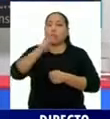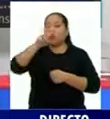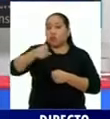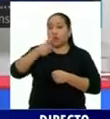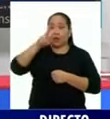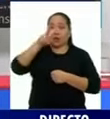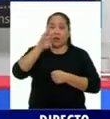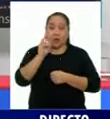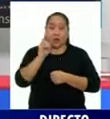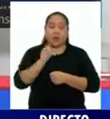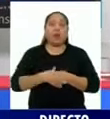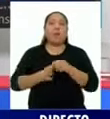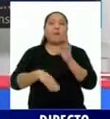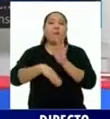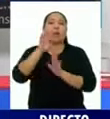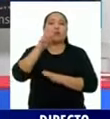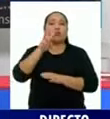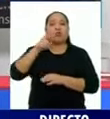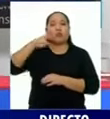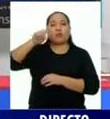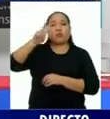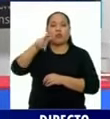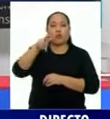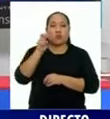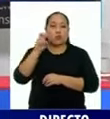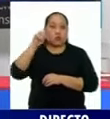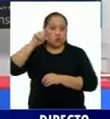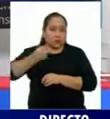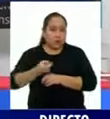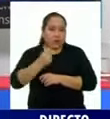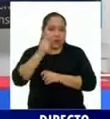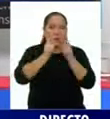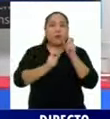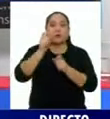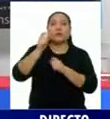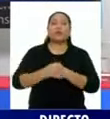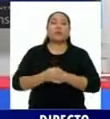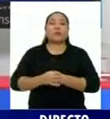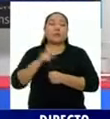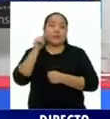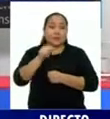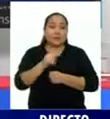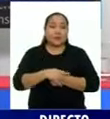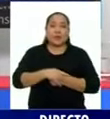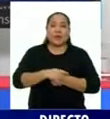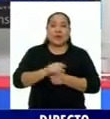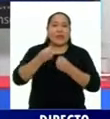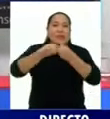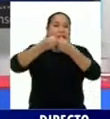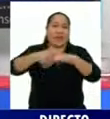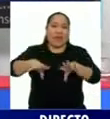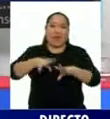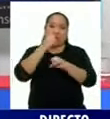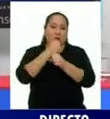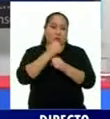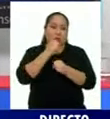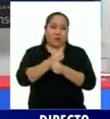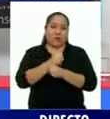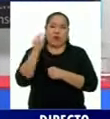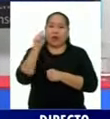2020, más de 2.200.000 personas tuvieron que dejar de trabajar